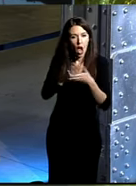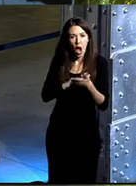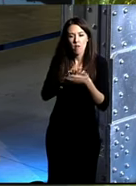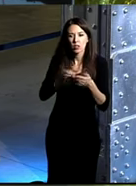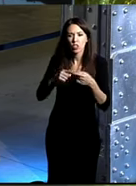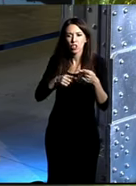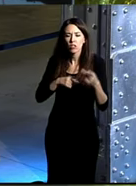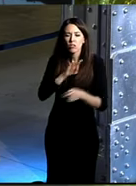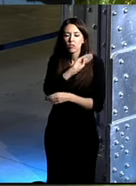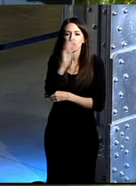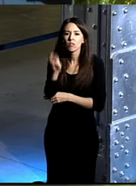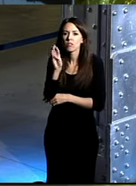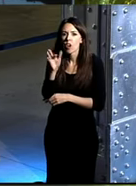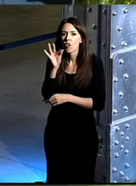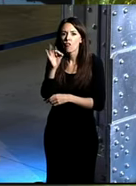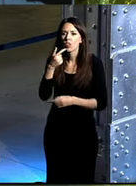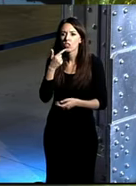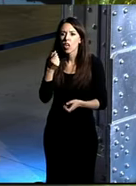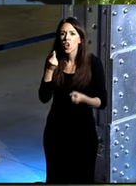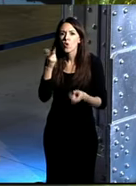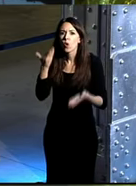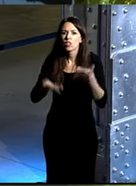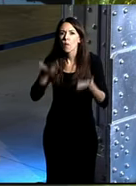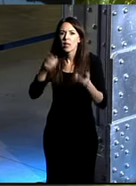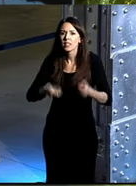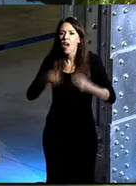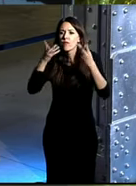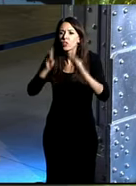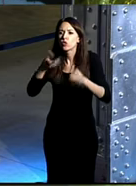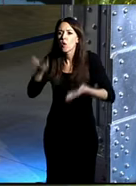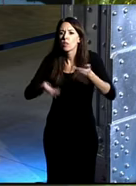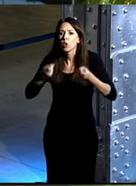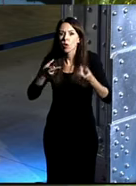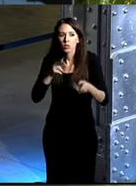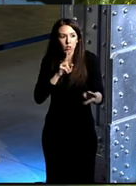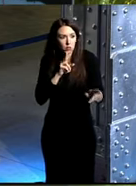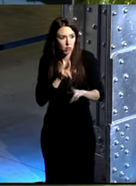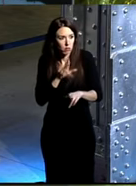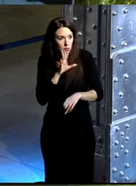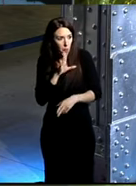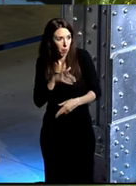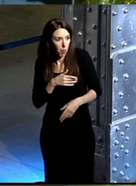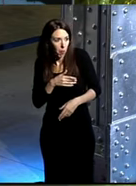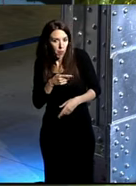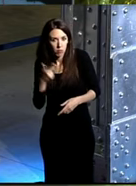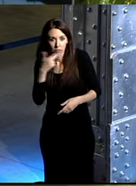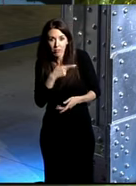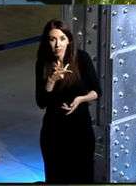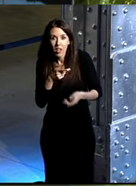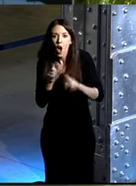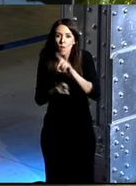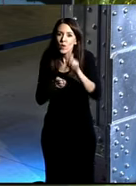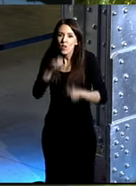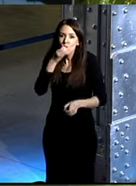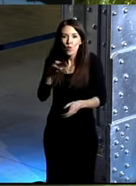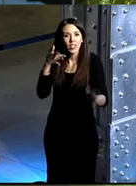lo otro, y entonces Buckminster Fuller le dijo a Foster, ¿cuánto pesa su edificio, señor Foster? Y Foster no le pudo contestar. Esa es una buena pregunta. Las